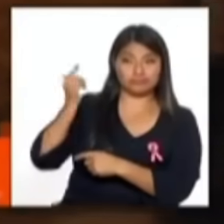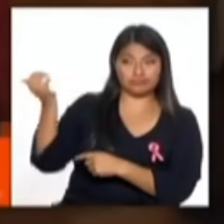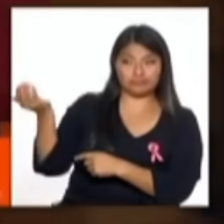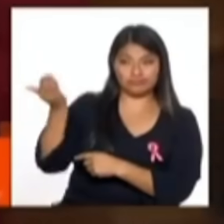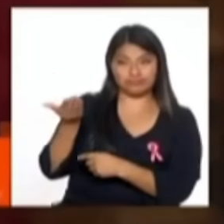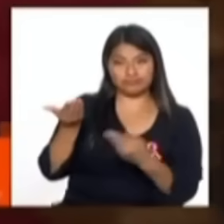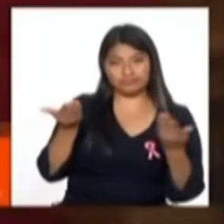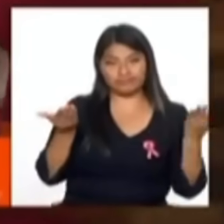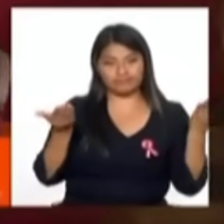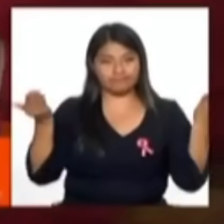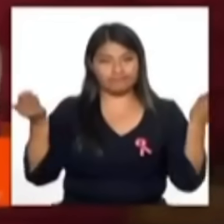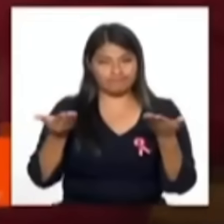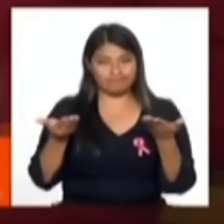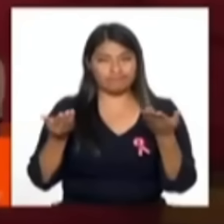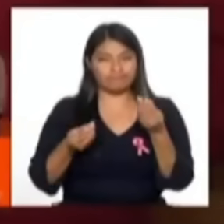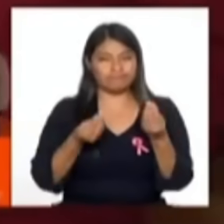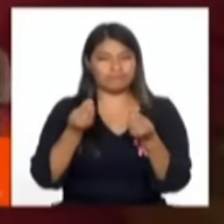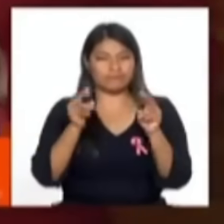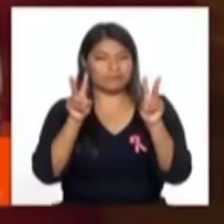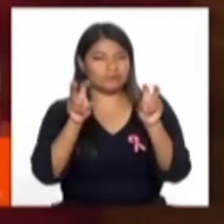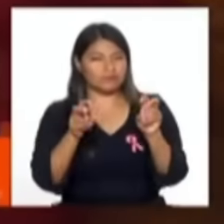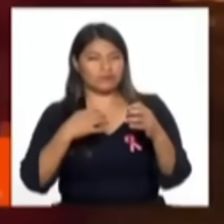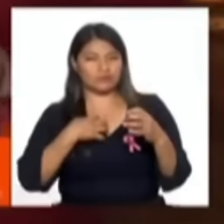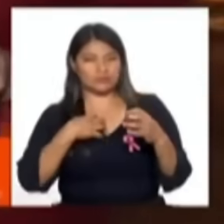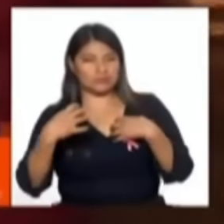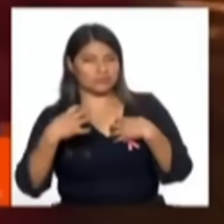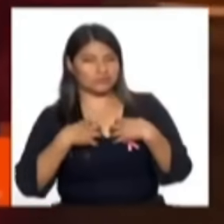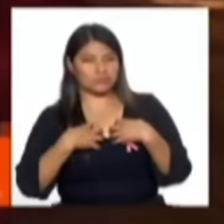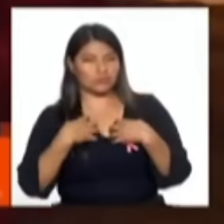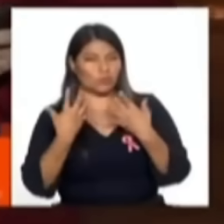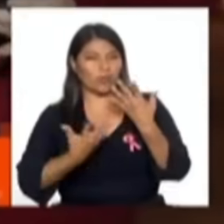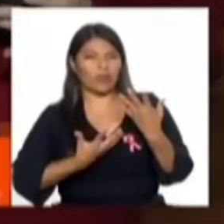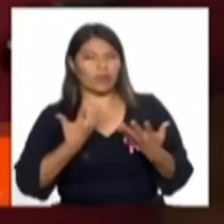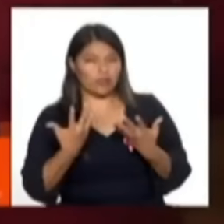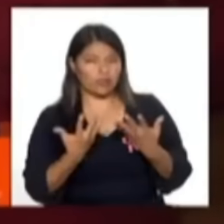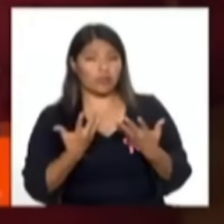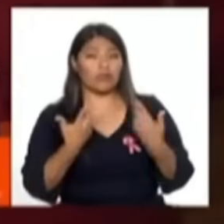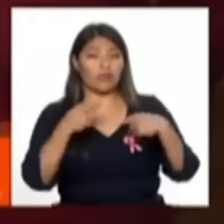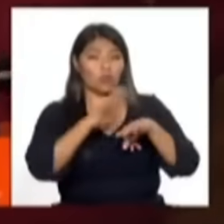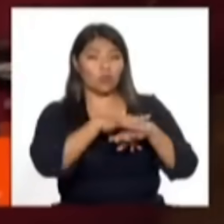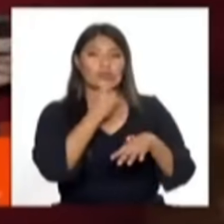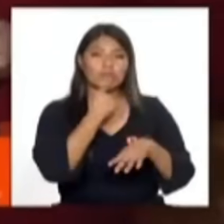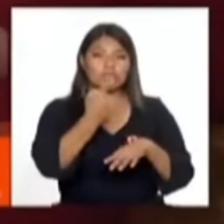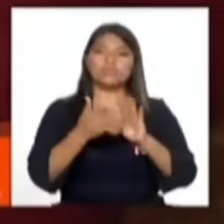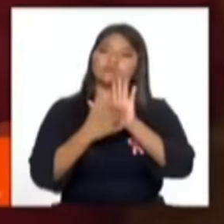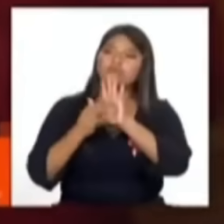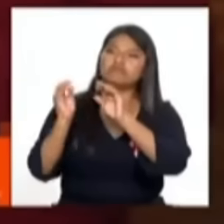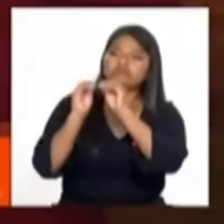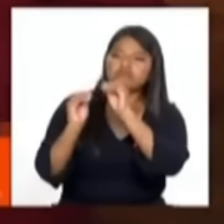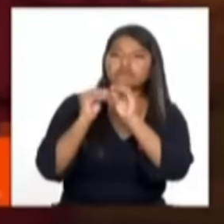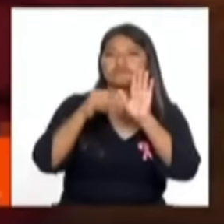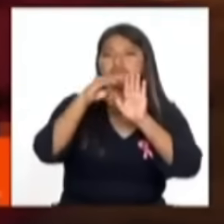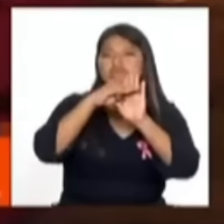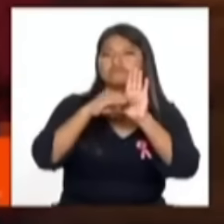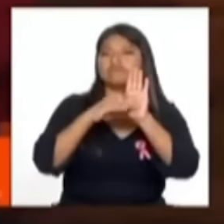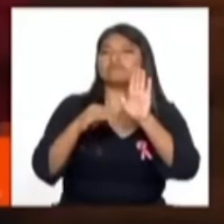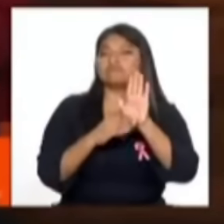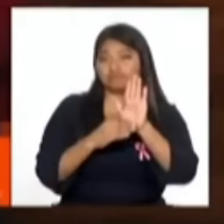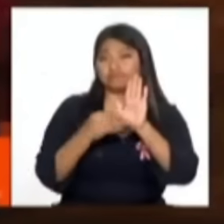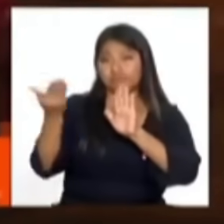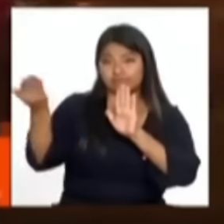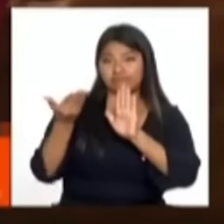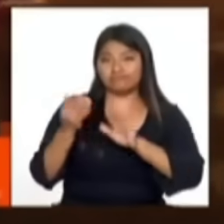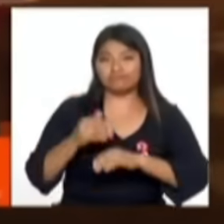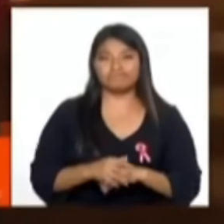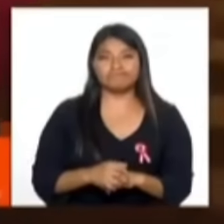comerciantes de este mercado para que nos hablen de su pliego de reclamos y de las posibles soluciones que ellos plantean para levantar esta medida. ¿Cómo está? Estoy